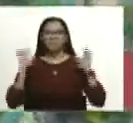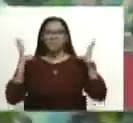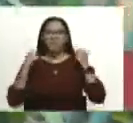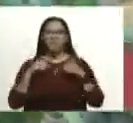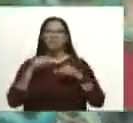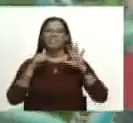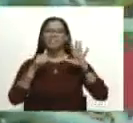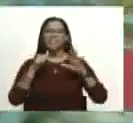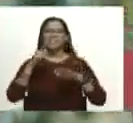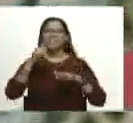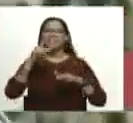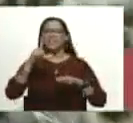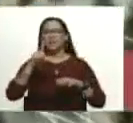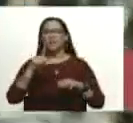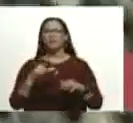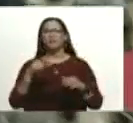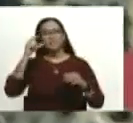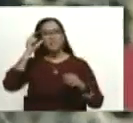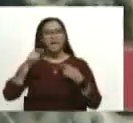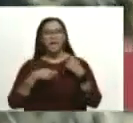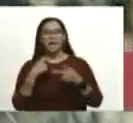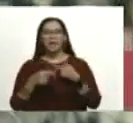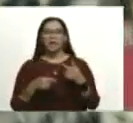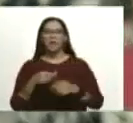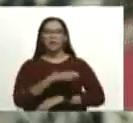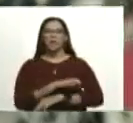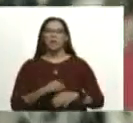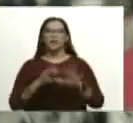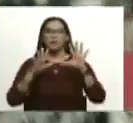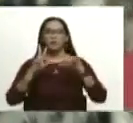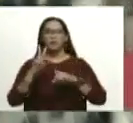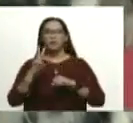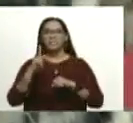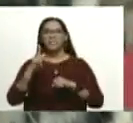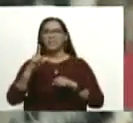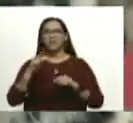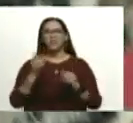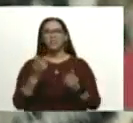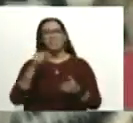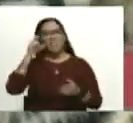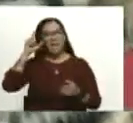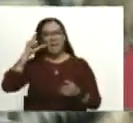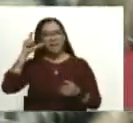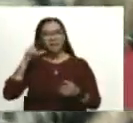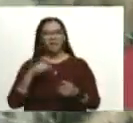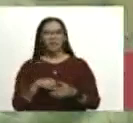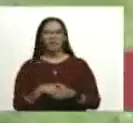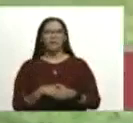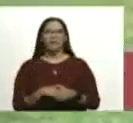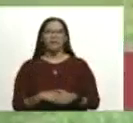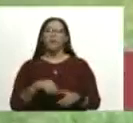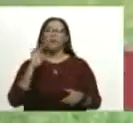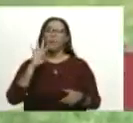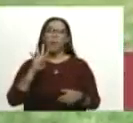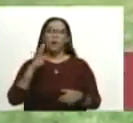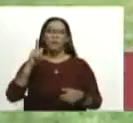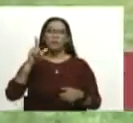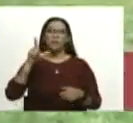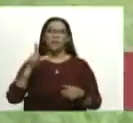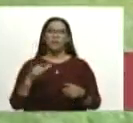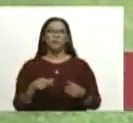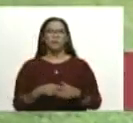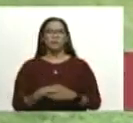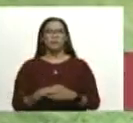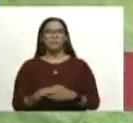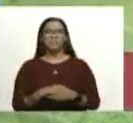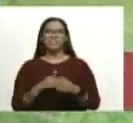diarios, los pumas comen 2 kilos y medio diarios, los tigres comen 4 kilos diarios. Podríamos estar